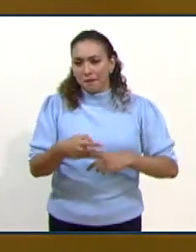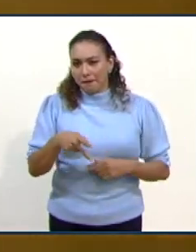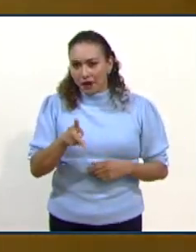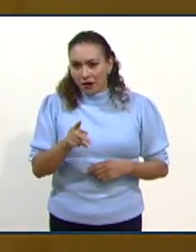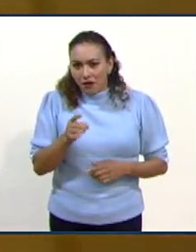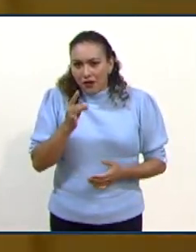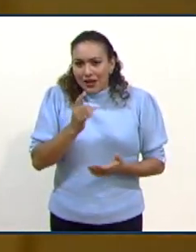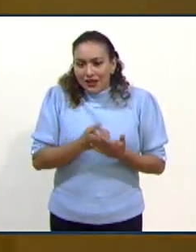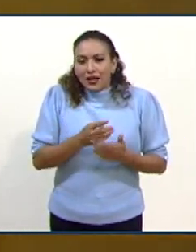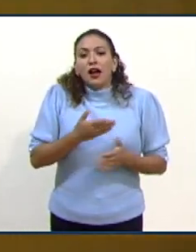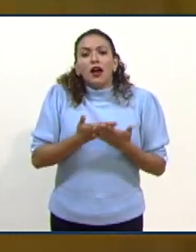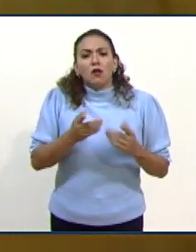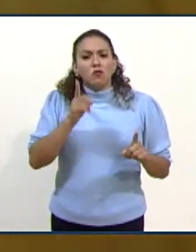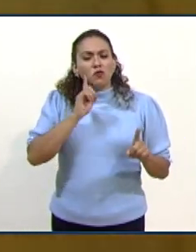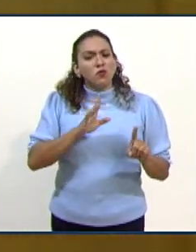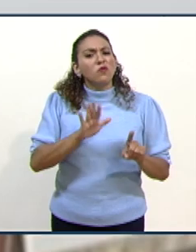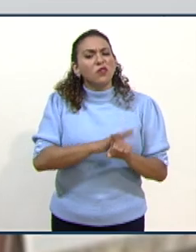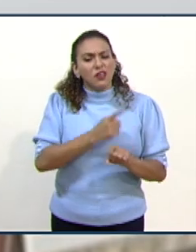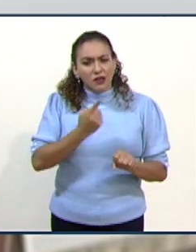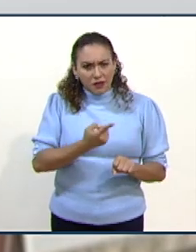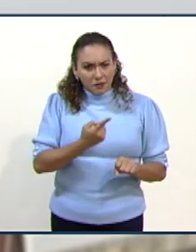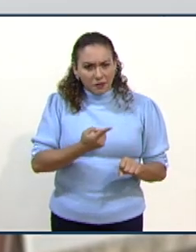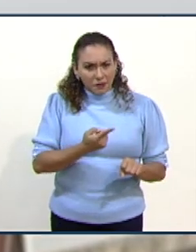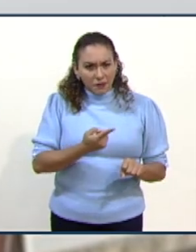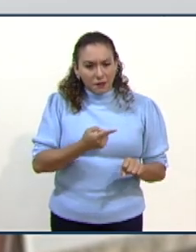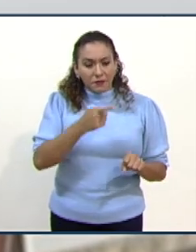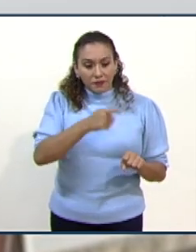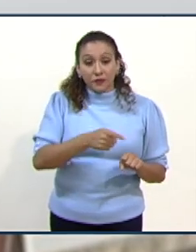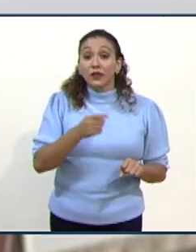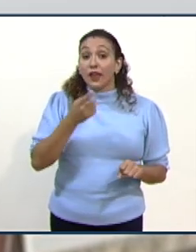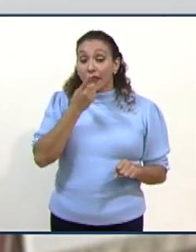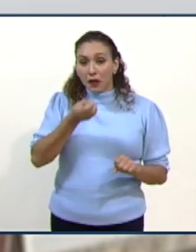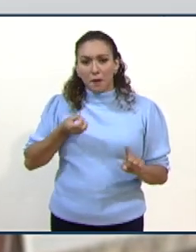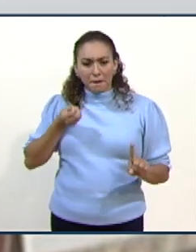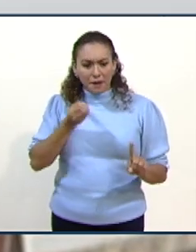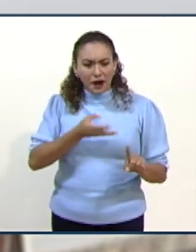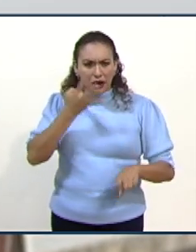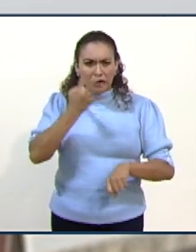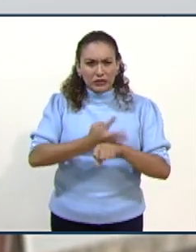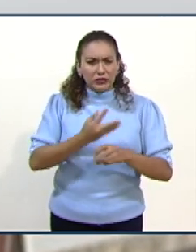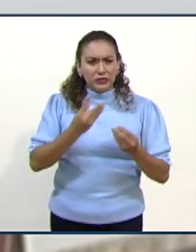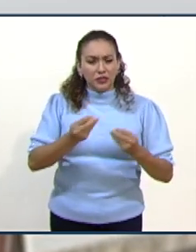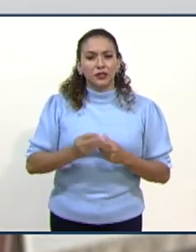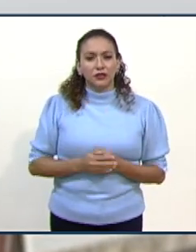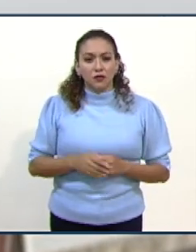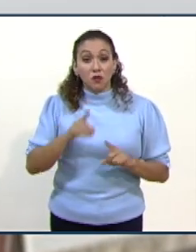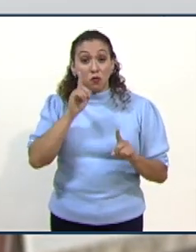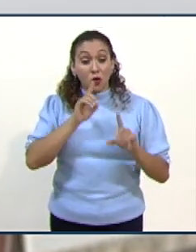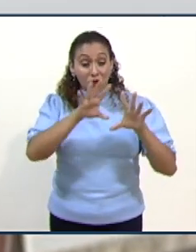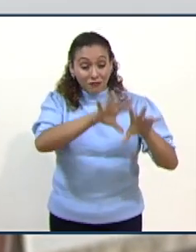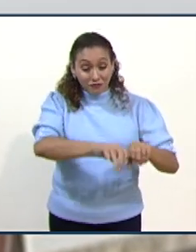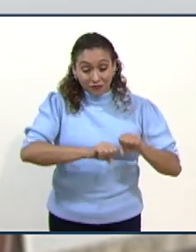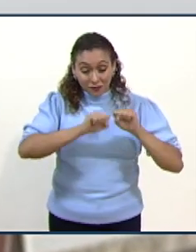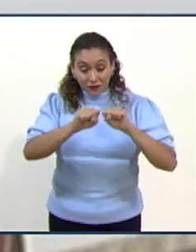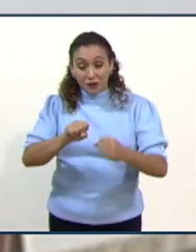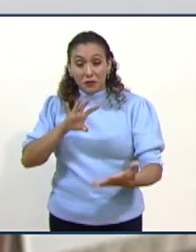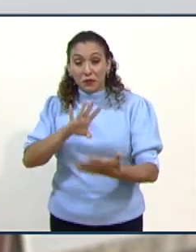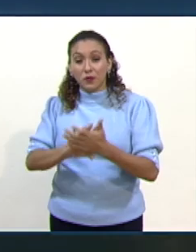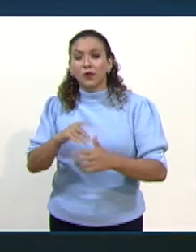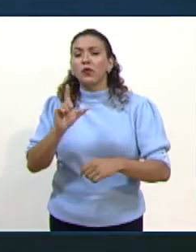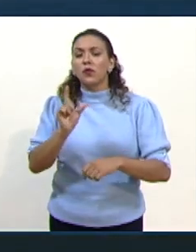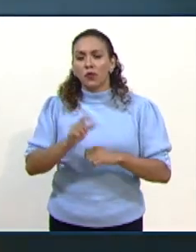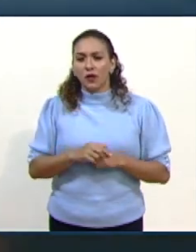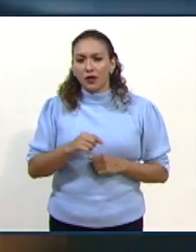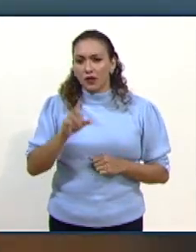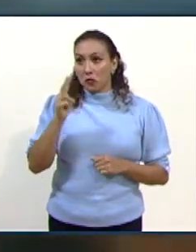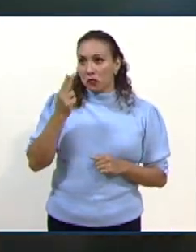medida excepcional y al haber variado las causas que le impusieron. Brenda Quevedo fue privada de la libertad en noviembre de